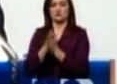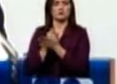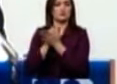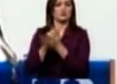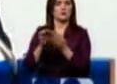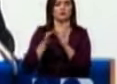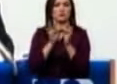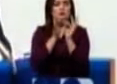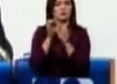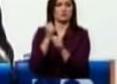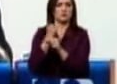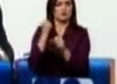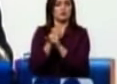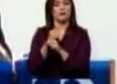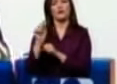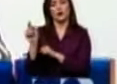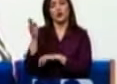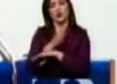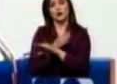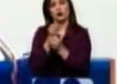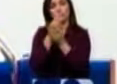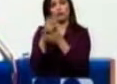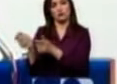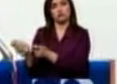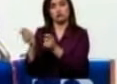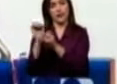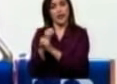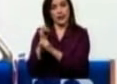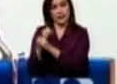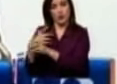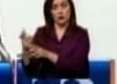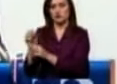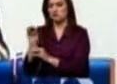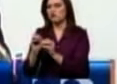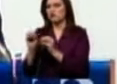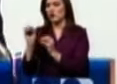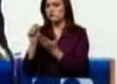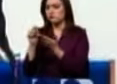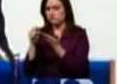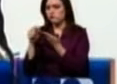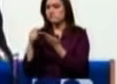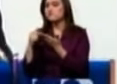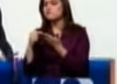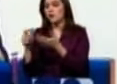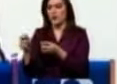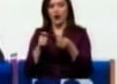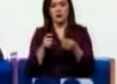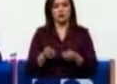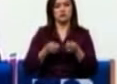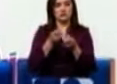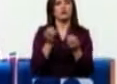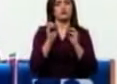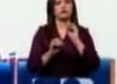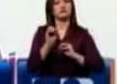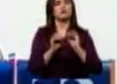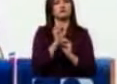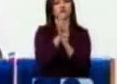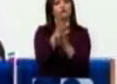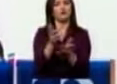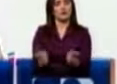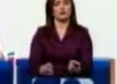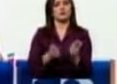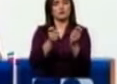vuelva a la normalidad. Y ellos, previo a los informes que tengan los ingenieros, determinarán la posibilidad de que si se puede aplicar